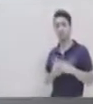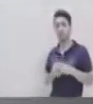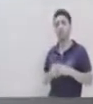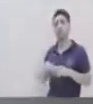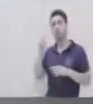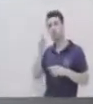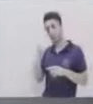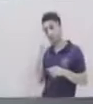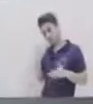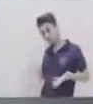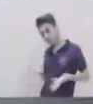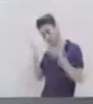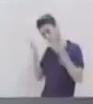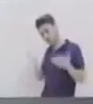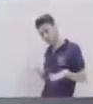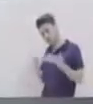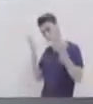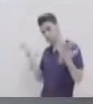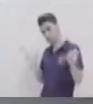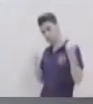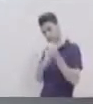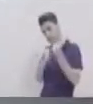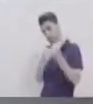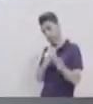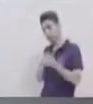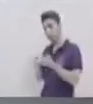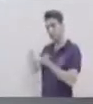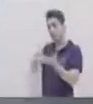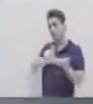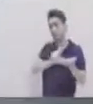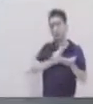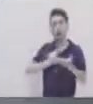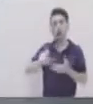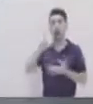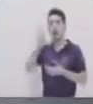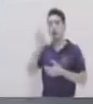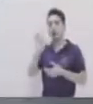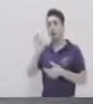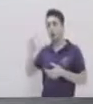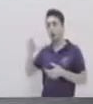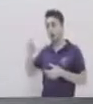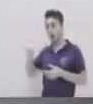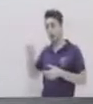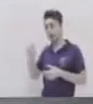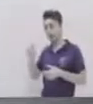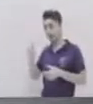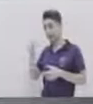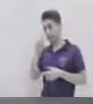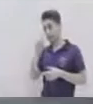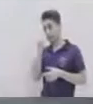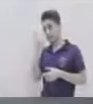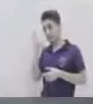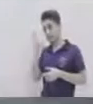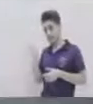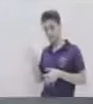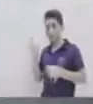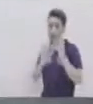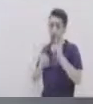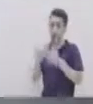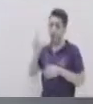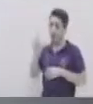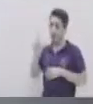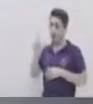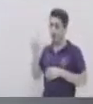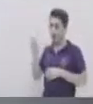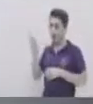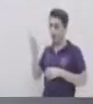importante fomentar el trabajo cooperativo desde casa para que pues ya en sociedad lo podamos poner en práctica, ¿verdad?,